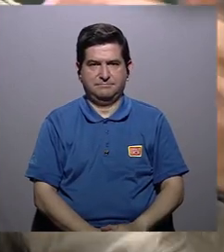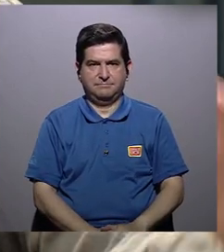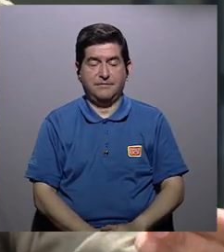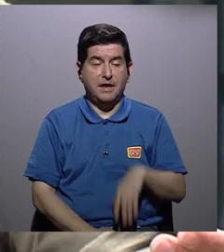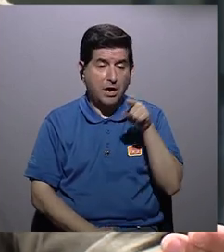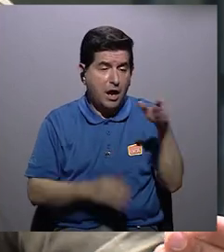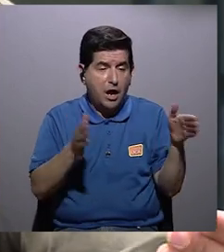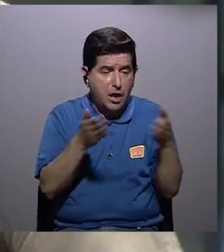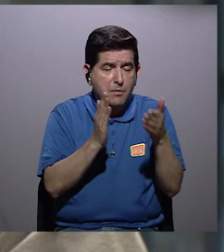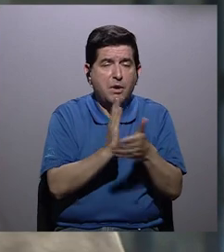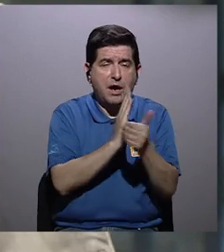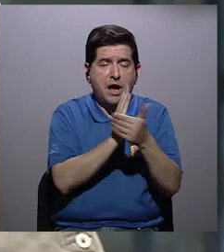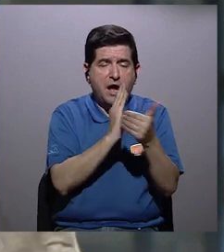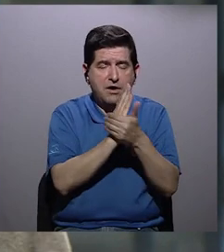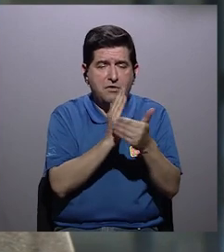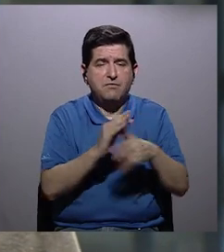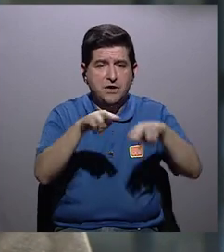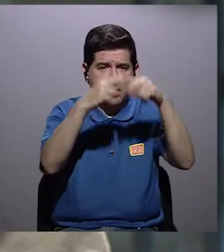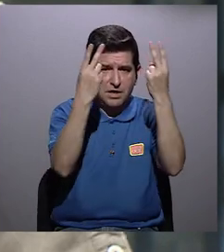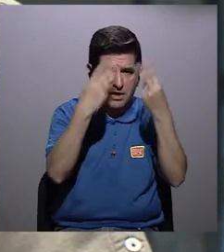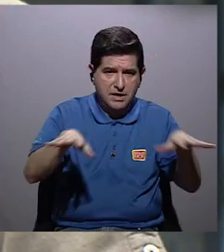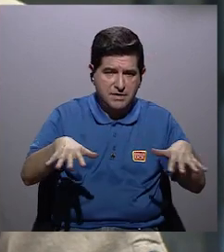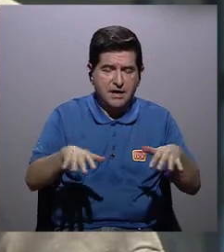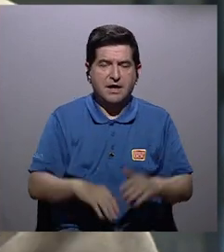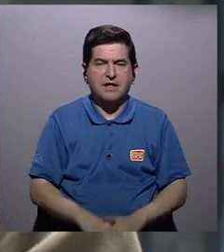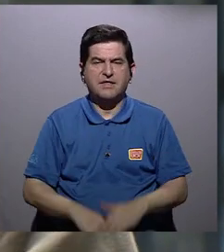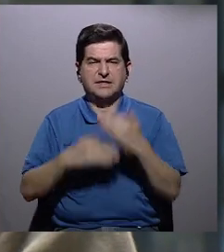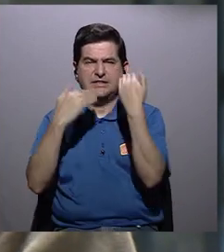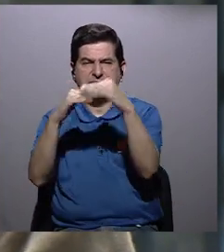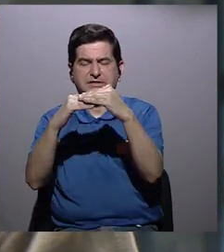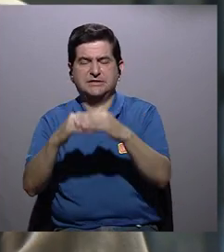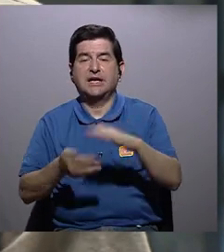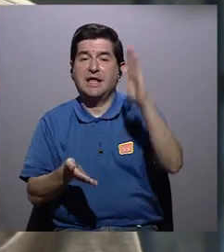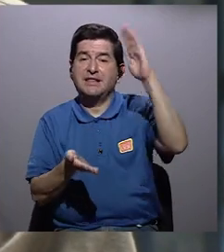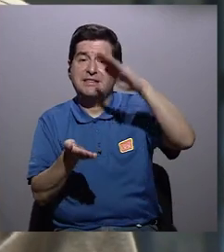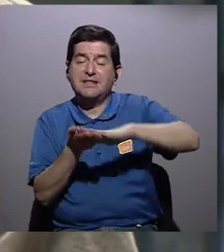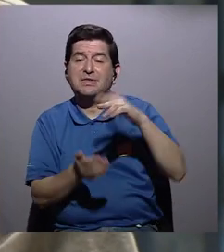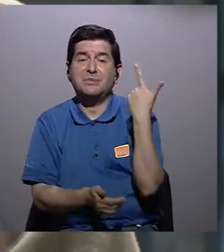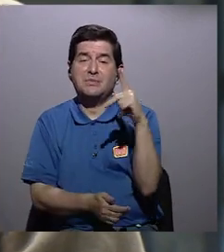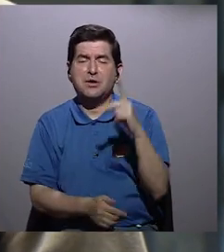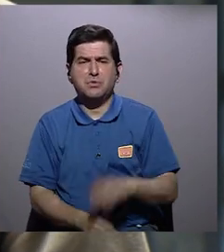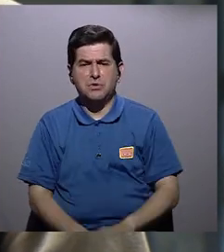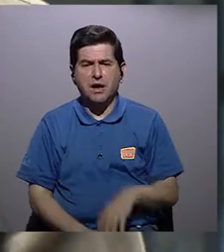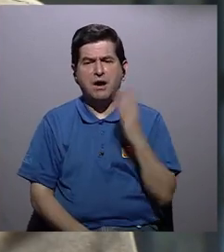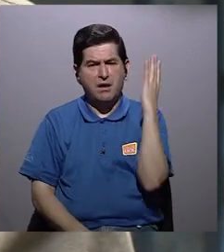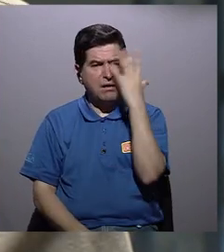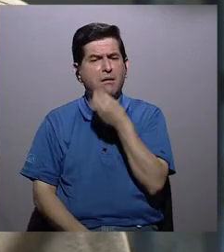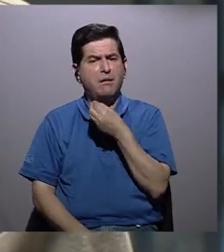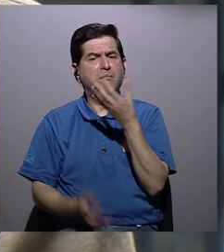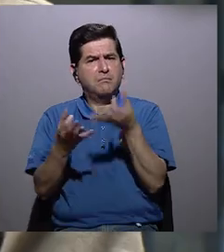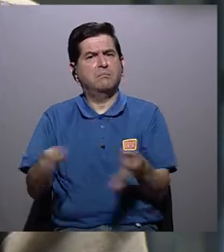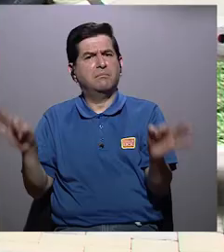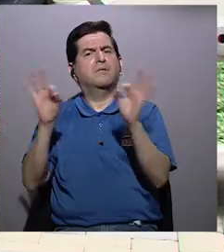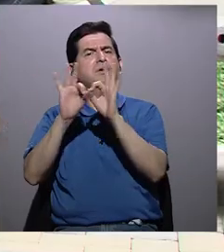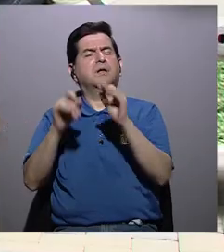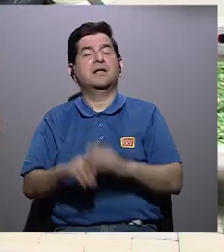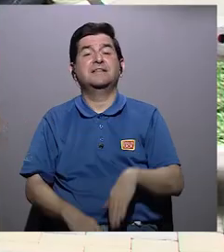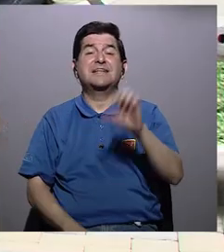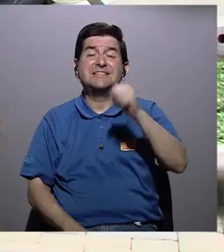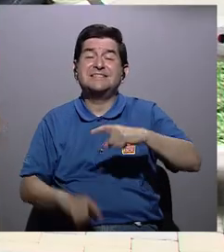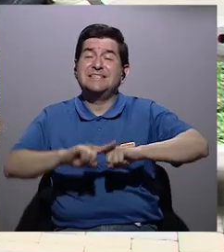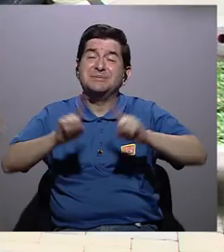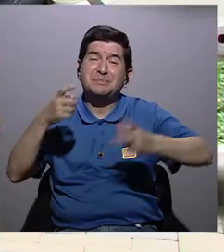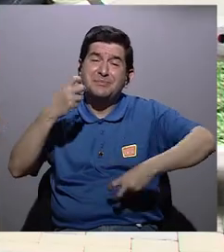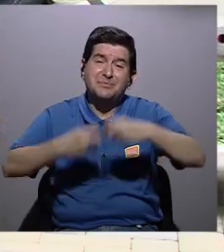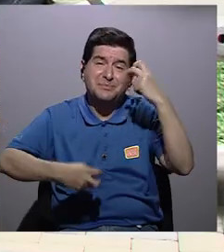que sin embargo promueve habilidades digitales, la restrictiva reduce los riesgos. Y uno dice, ah, mira qué bonito, qué importante. Sí, pero el